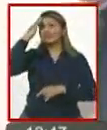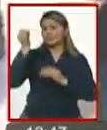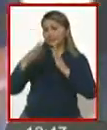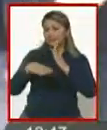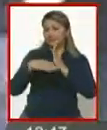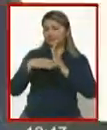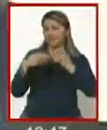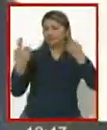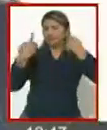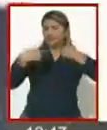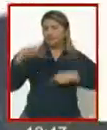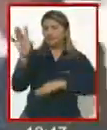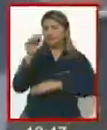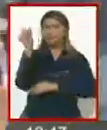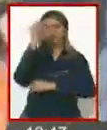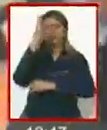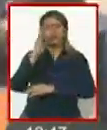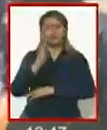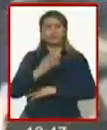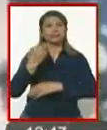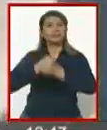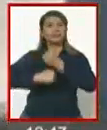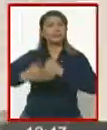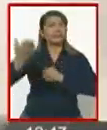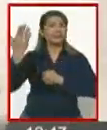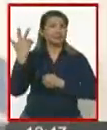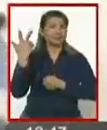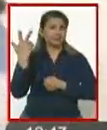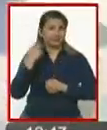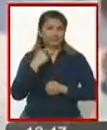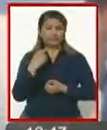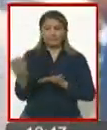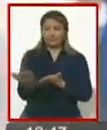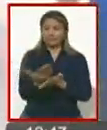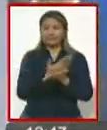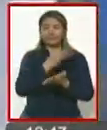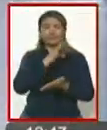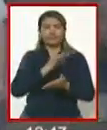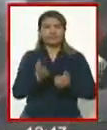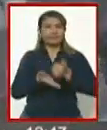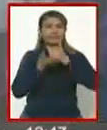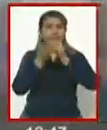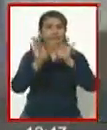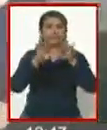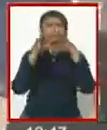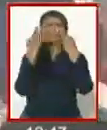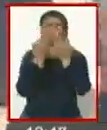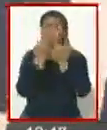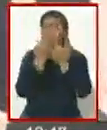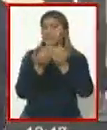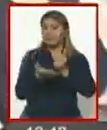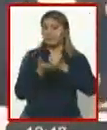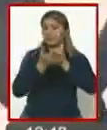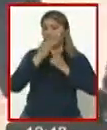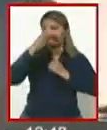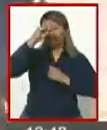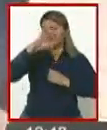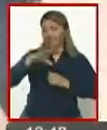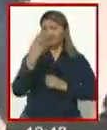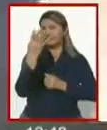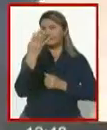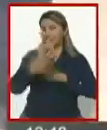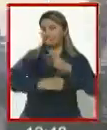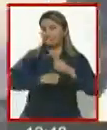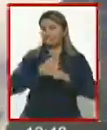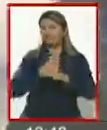partido amistoso entre Bolivia y Brasil realizado en el año 2013, cuya recaudación debió favorecer a la familia de un menor de 14 años fallecido en un